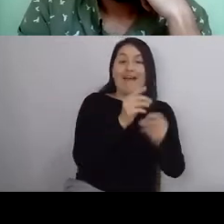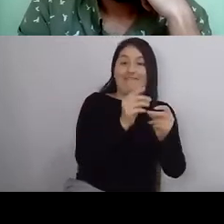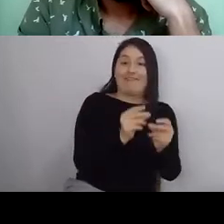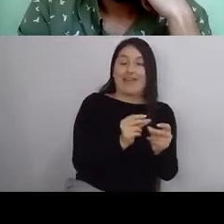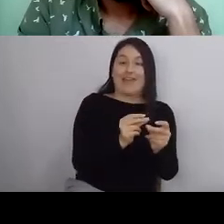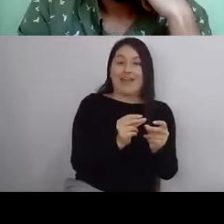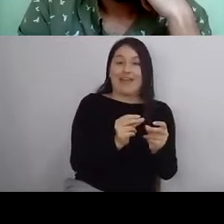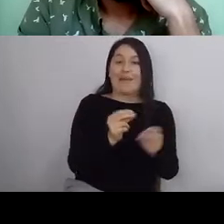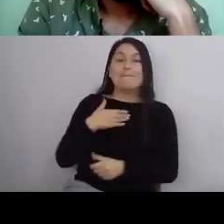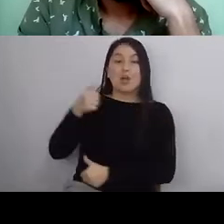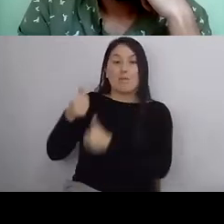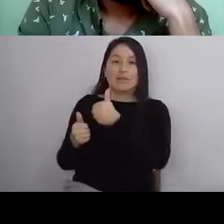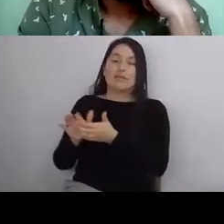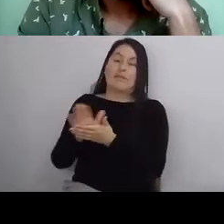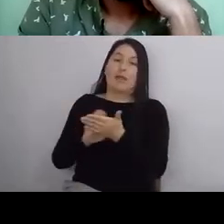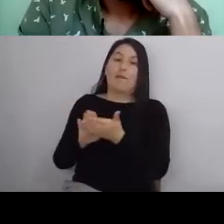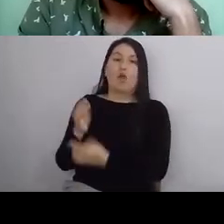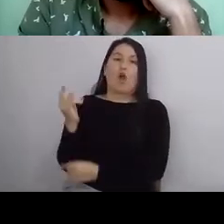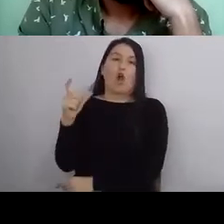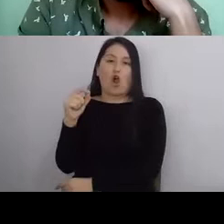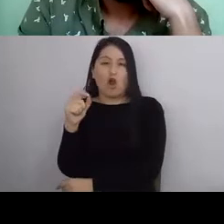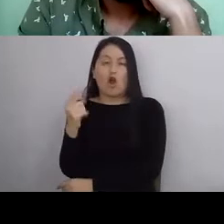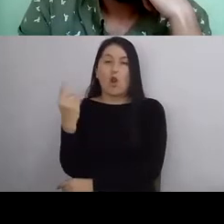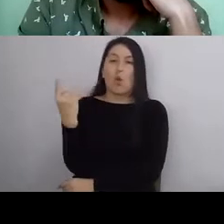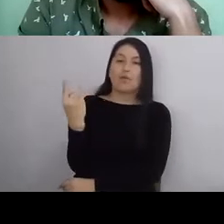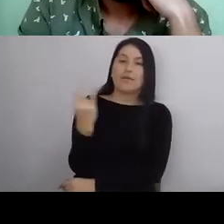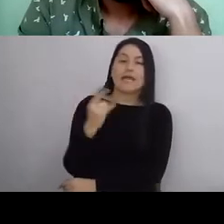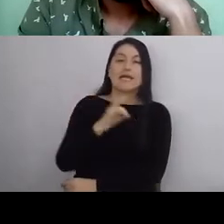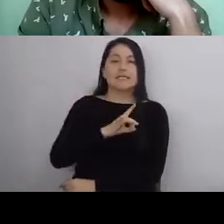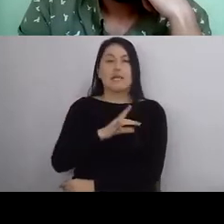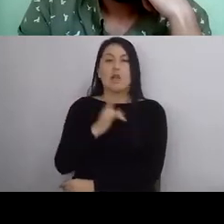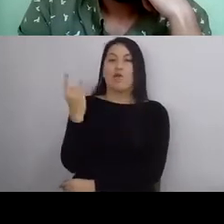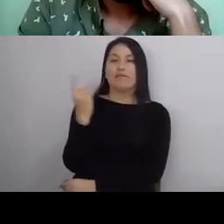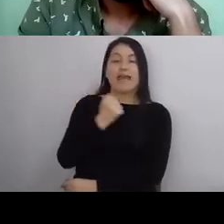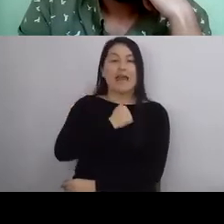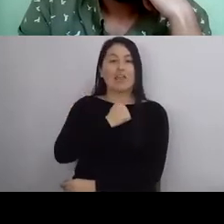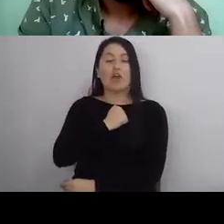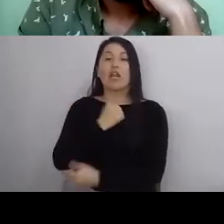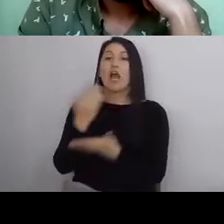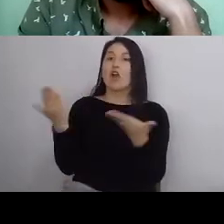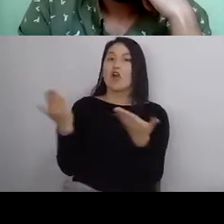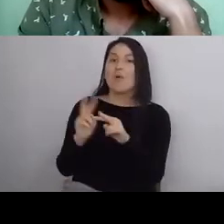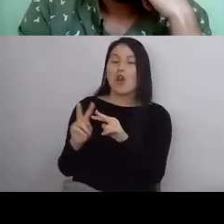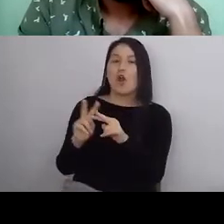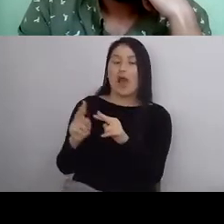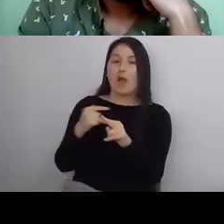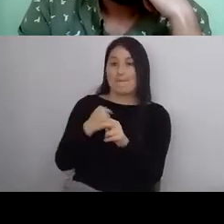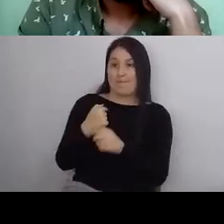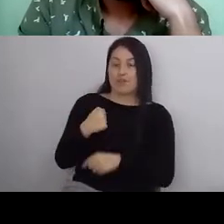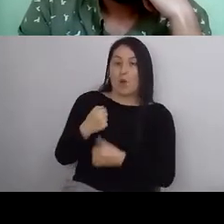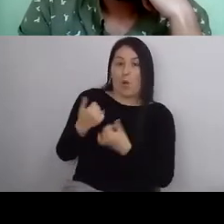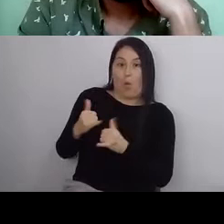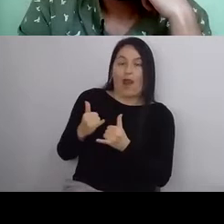particular, por ejemplo, Colo-Colo, Universidad de Chile, Universidad Católica, cómo yo me adapto a ese trabajo en equipo y lo hago bien,